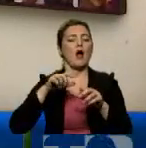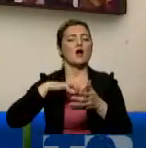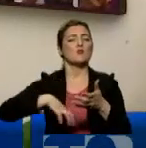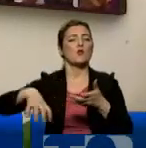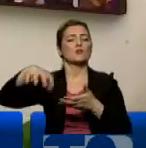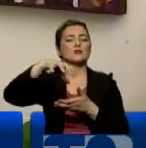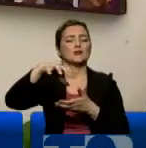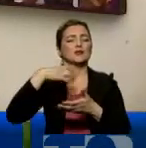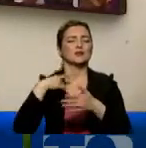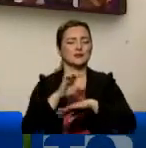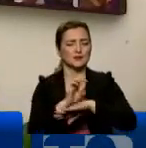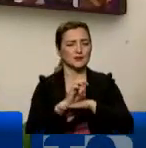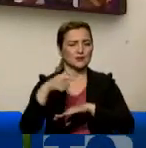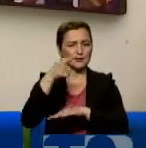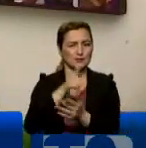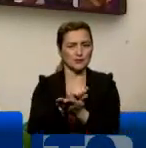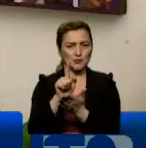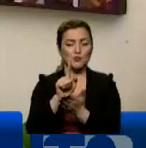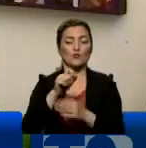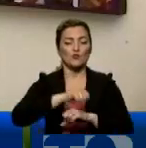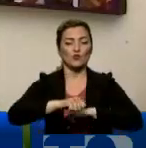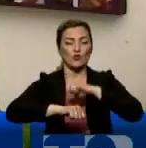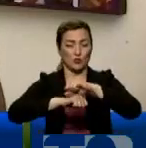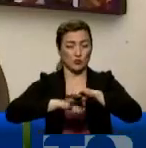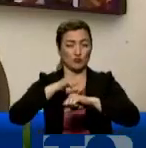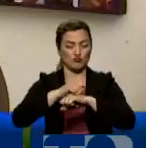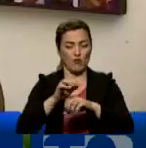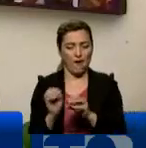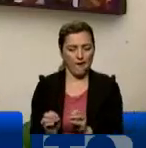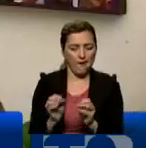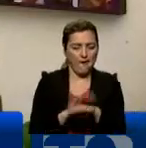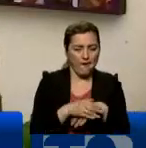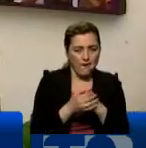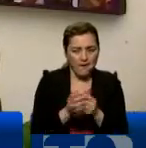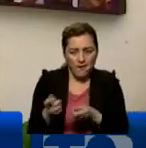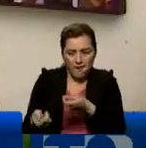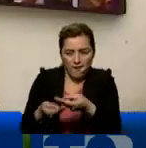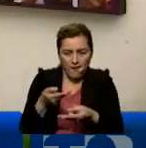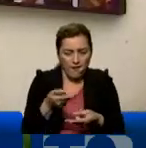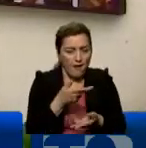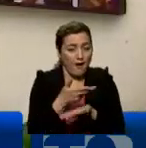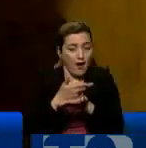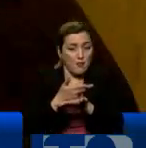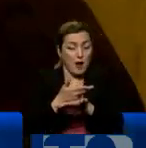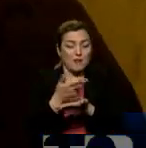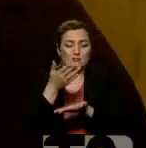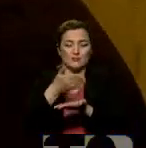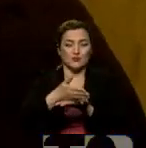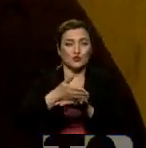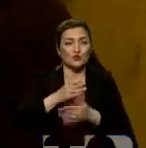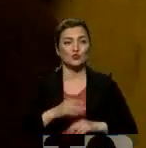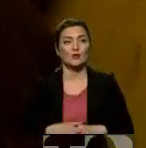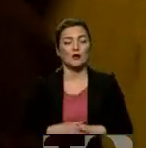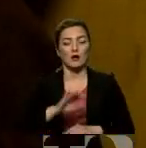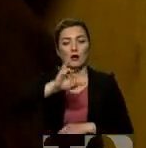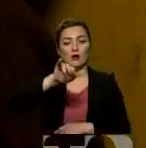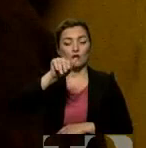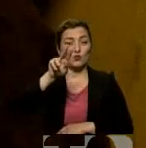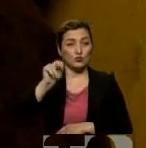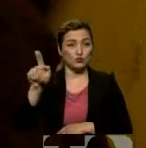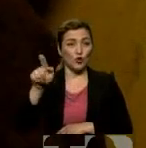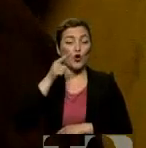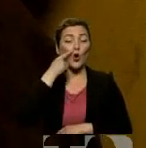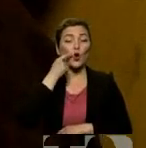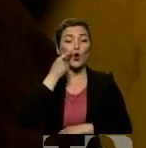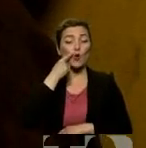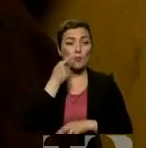hacer, esperamos desestructurar a organizaciones que estén proveyendo armas a grupos vulnerables. Según Juan, quien se dedica al